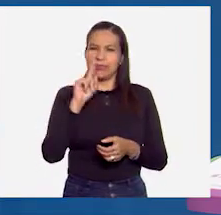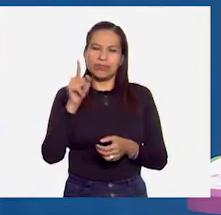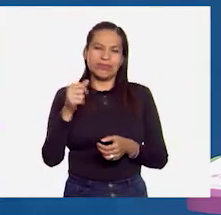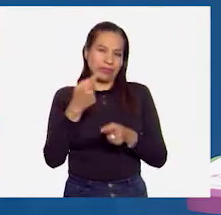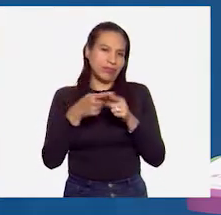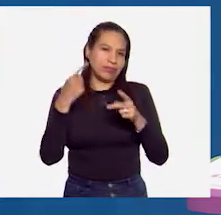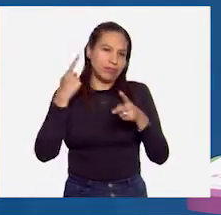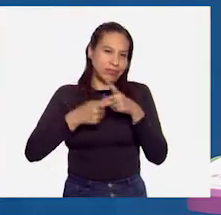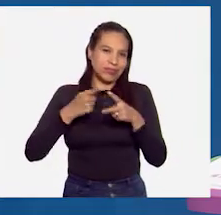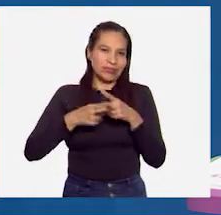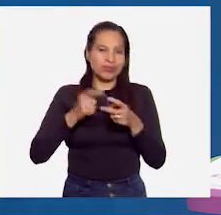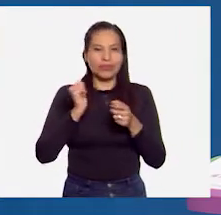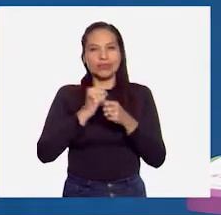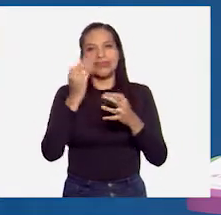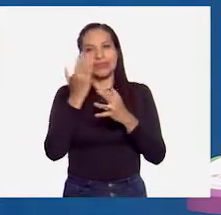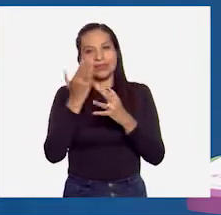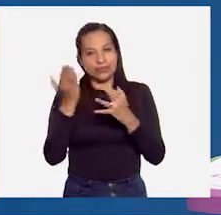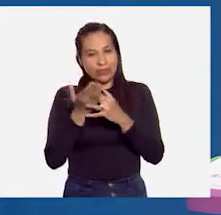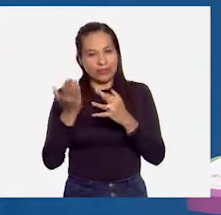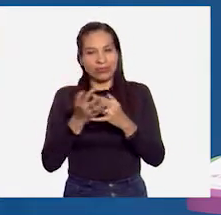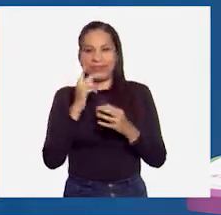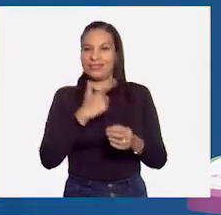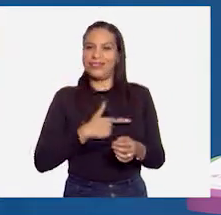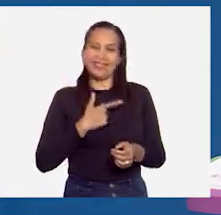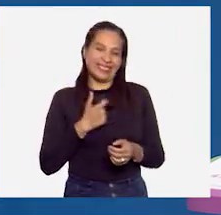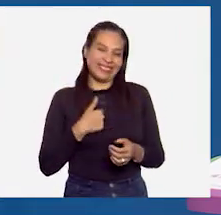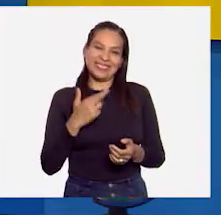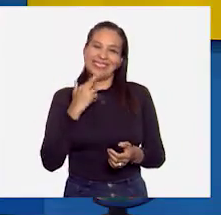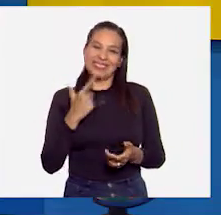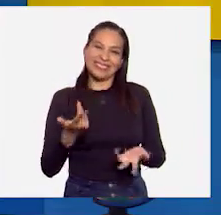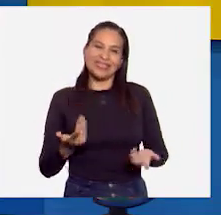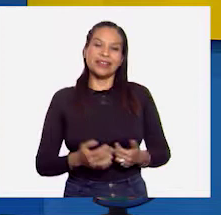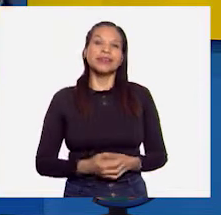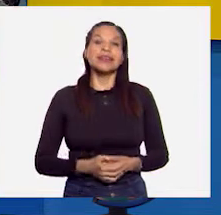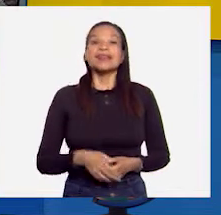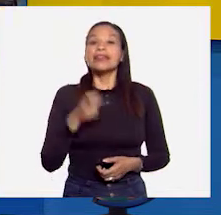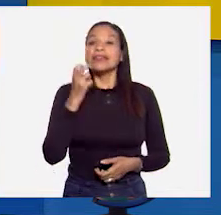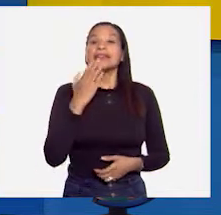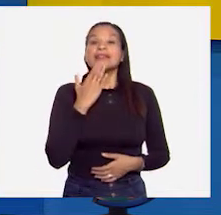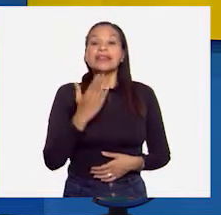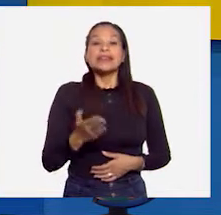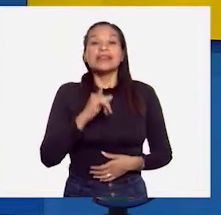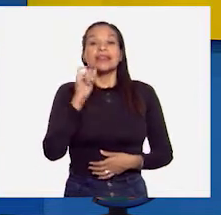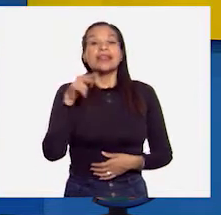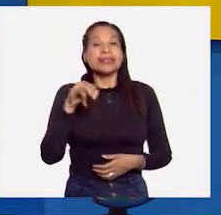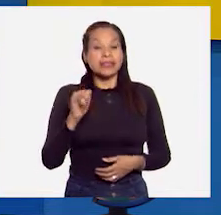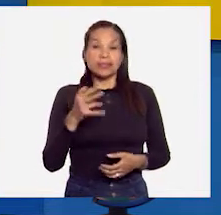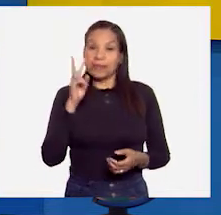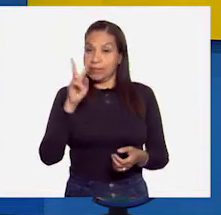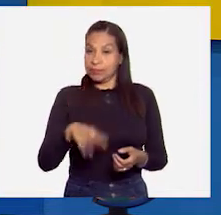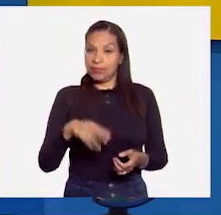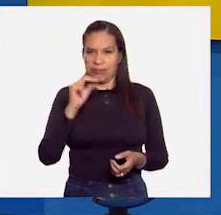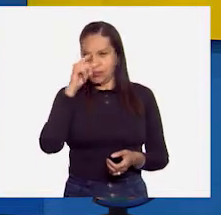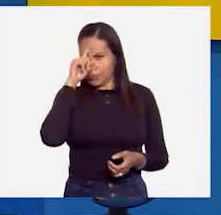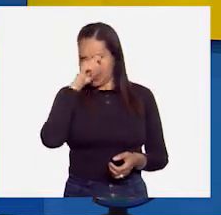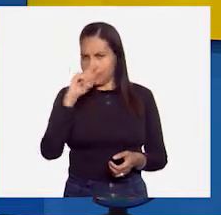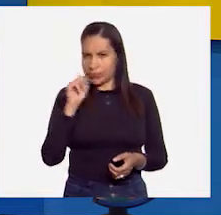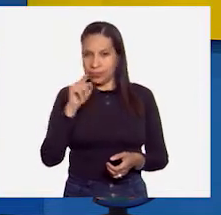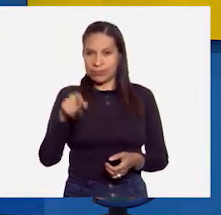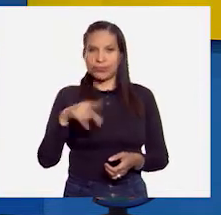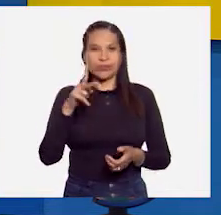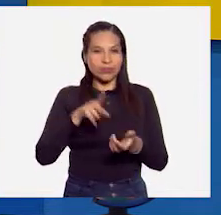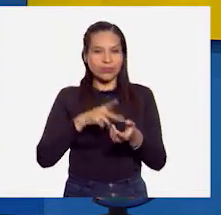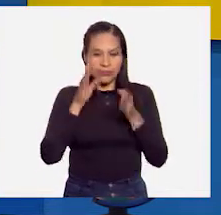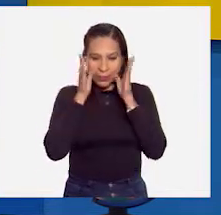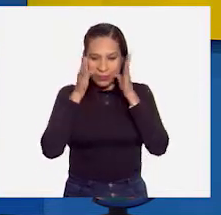las operaciones con quebrados. Y qué gusto me da. Excelente, Jenny. ¿Verdad que no son tan difíciles una